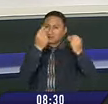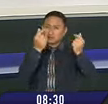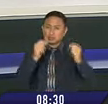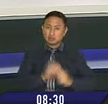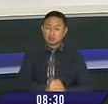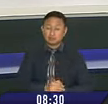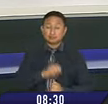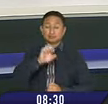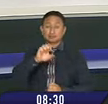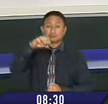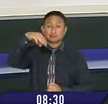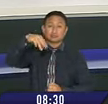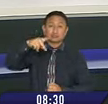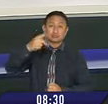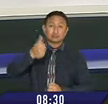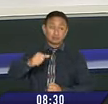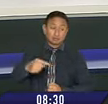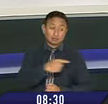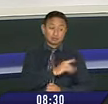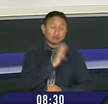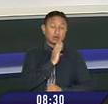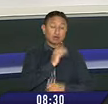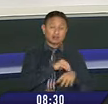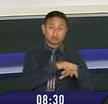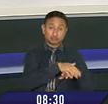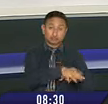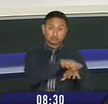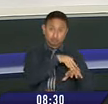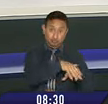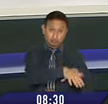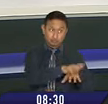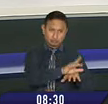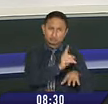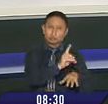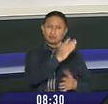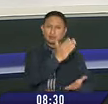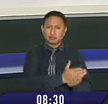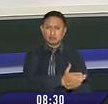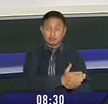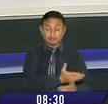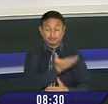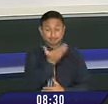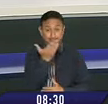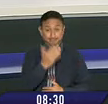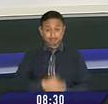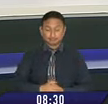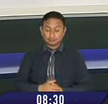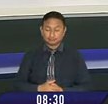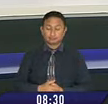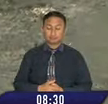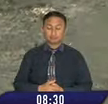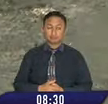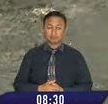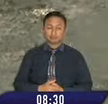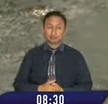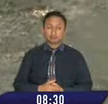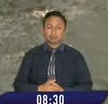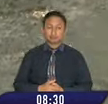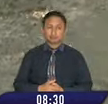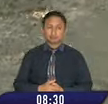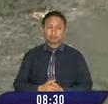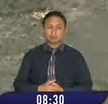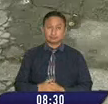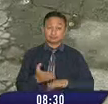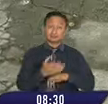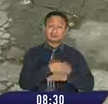la empresa correspondiente para evitar que el líquido vital se siga desperdiciando. Miren lo que está sucediendo. En unos 2